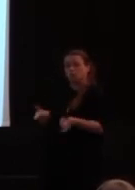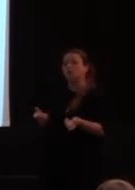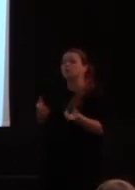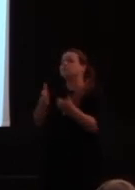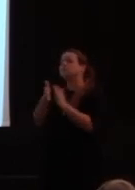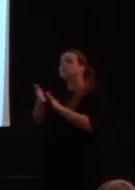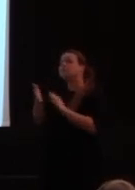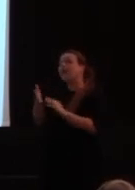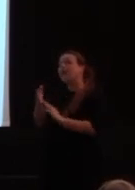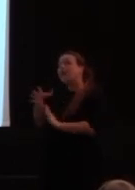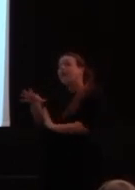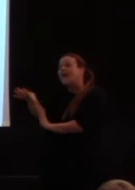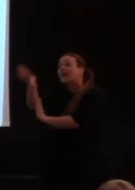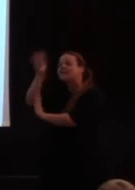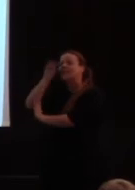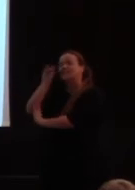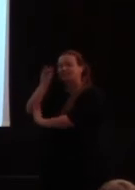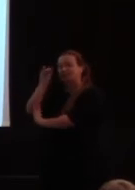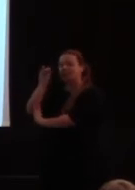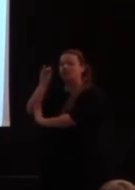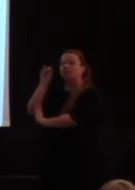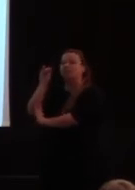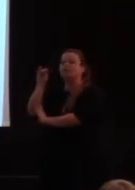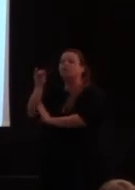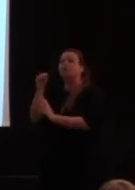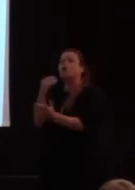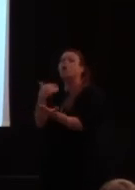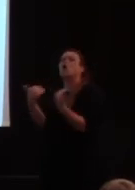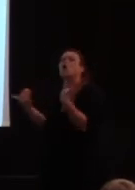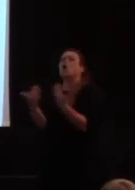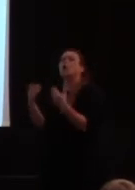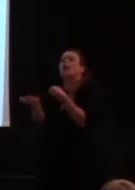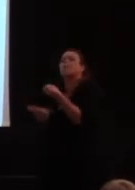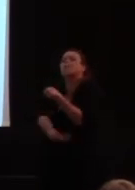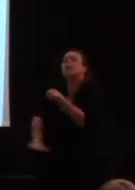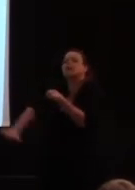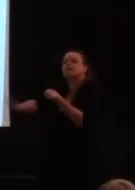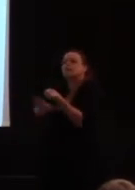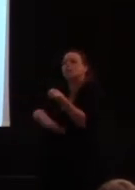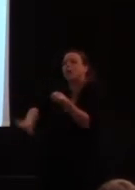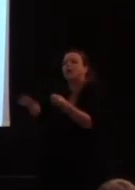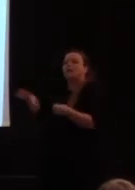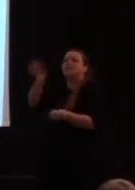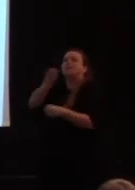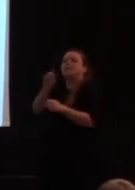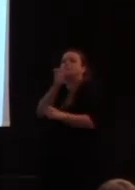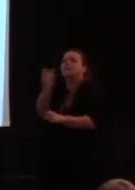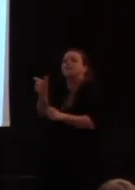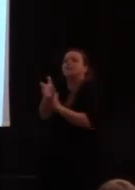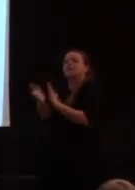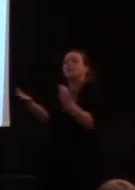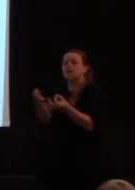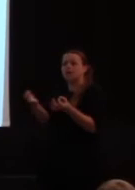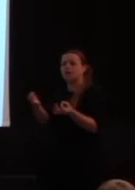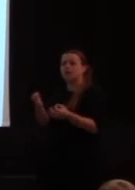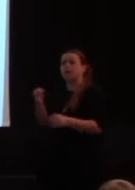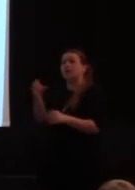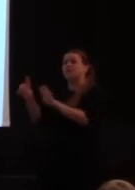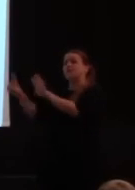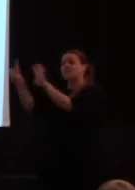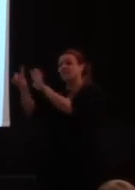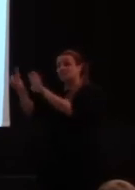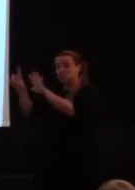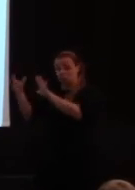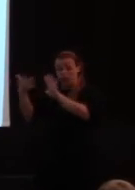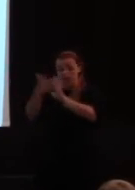que entender el sentido en términos coloquiales. Si un chico de sexto no sabe explicar un pronombre a uno de